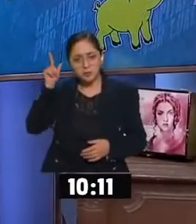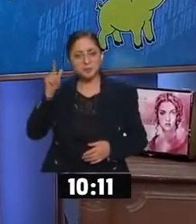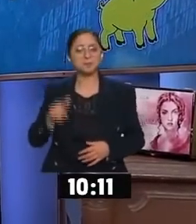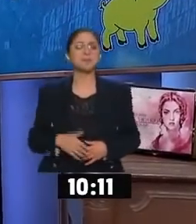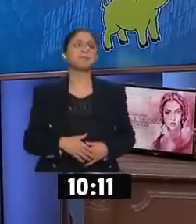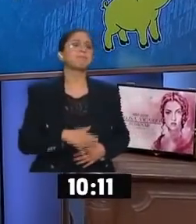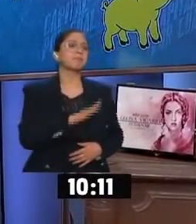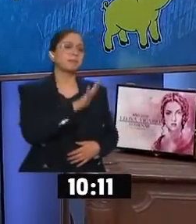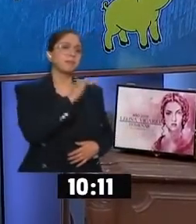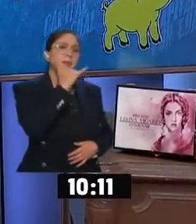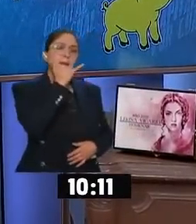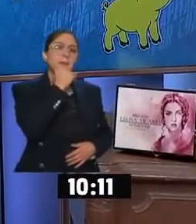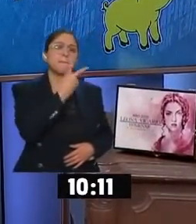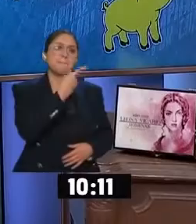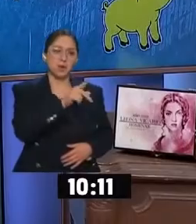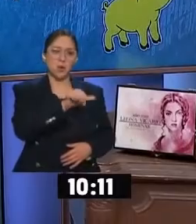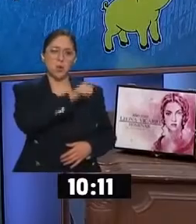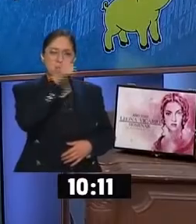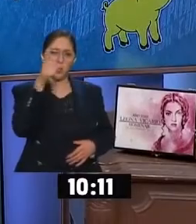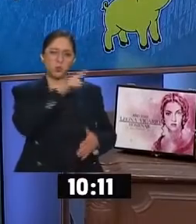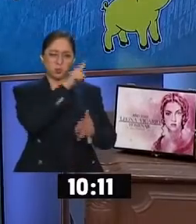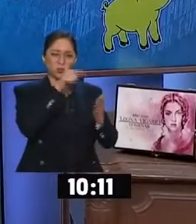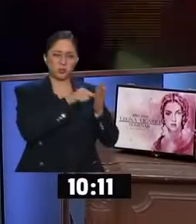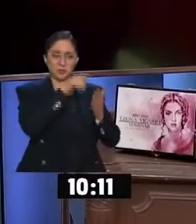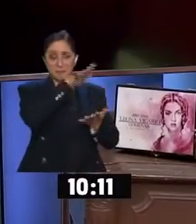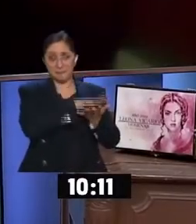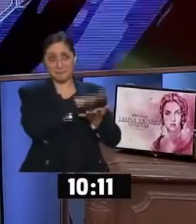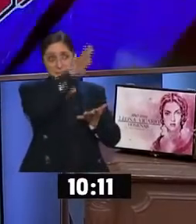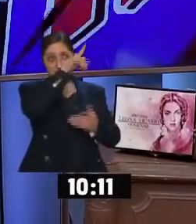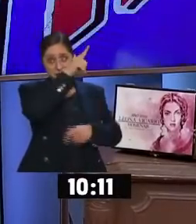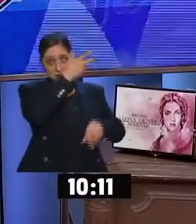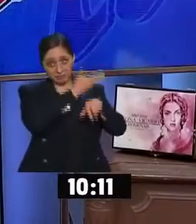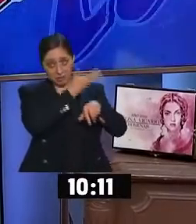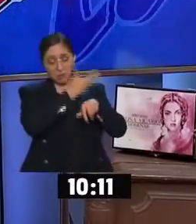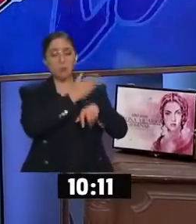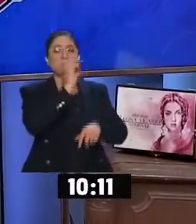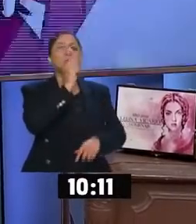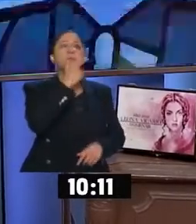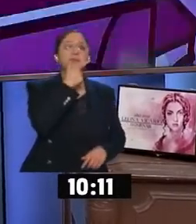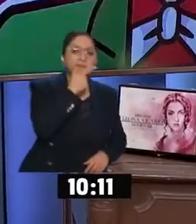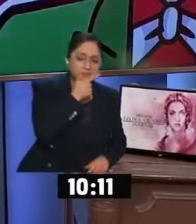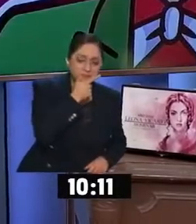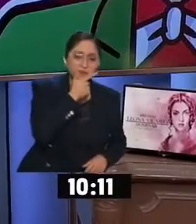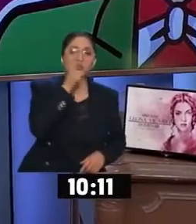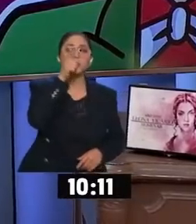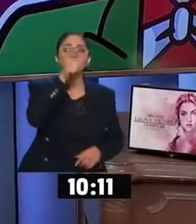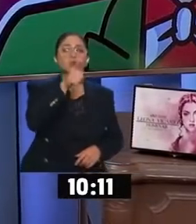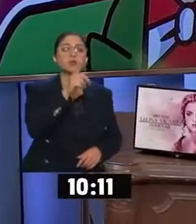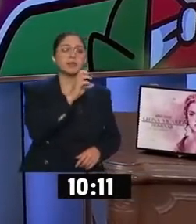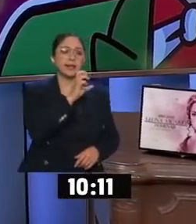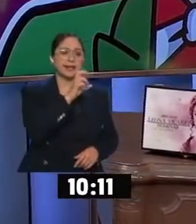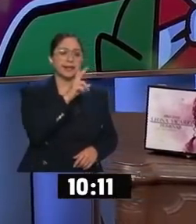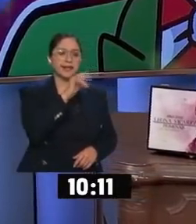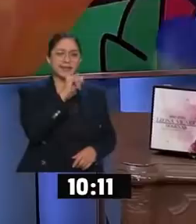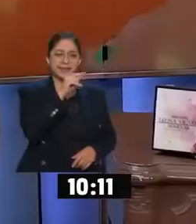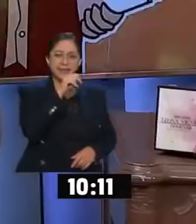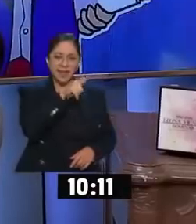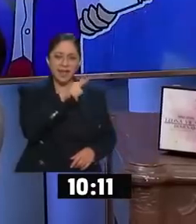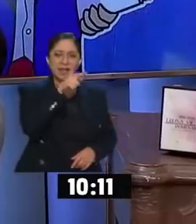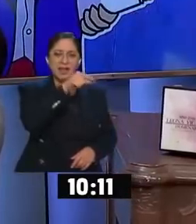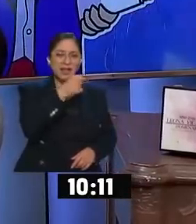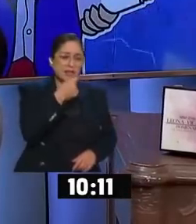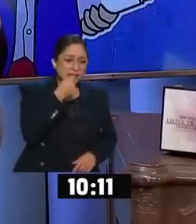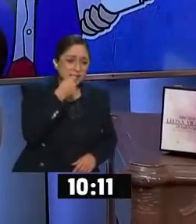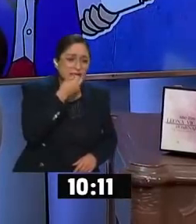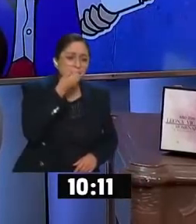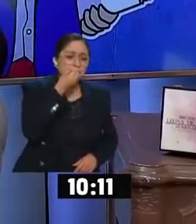otra cosa. En muchos lugares, sobre todo en Estados Unidos y en Inglaterra, dependiendo el cristal cuántos dientes te tire, quiere decir que está bueno.